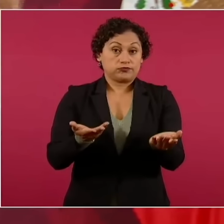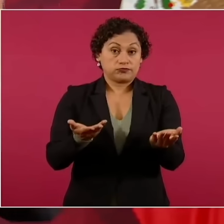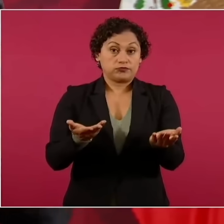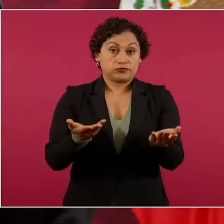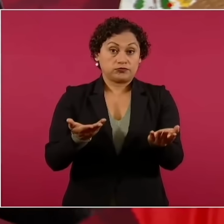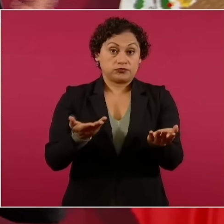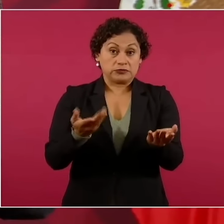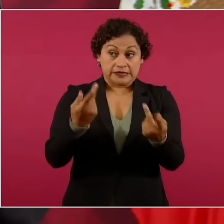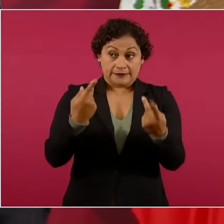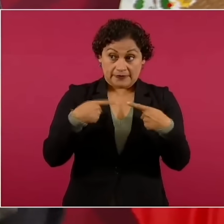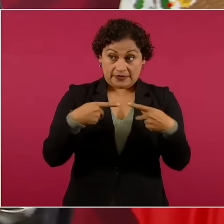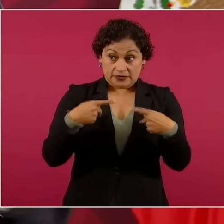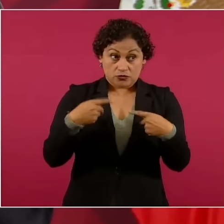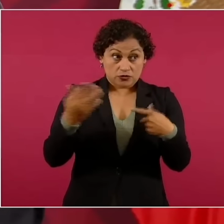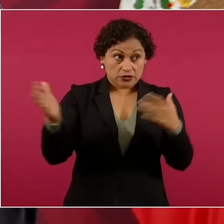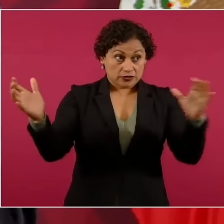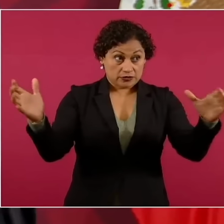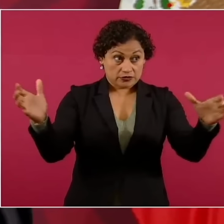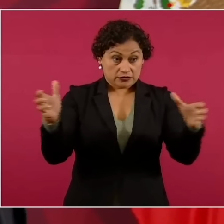pueda aprobar